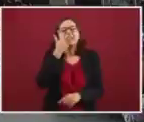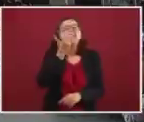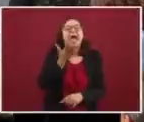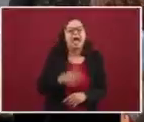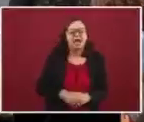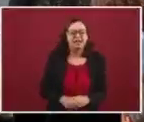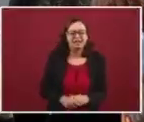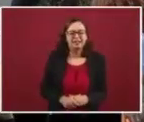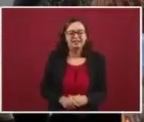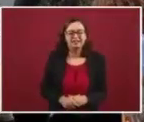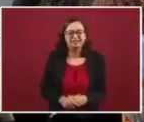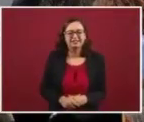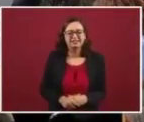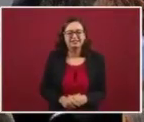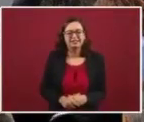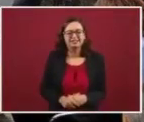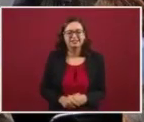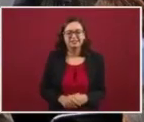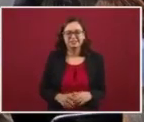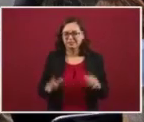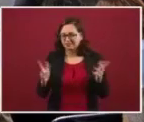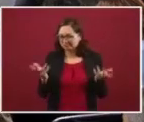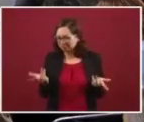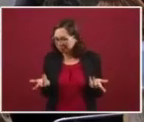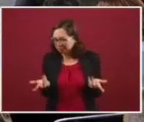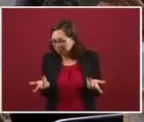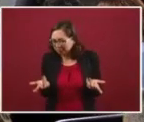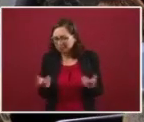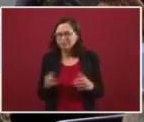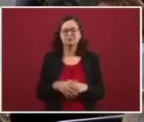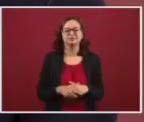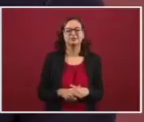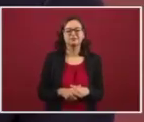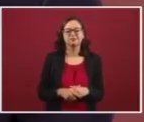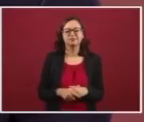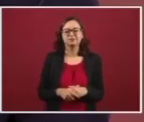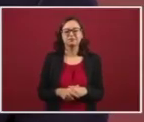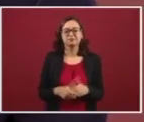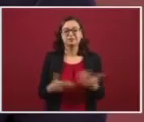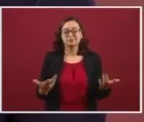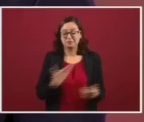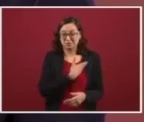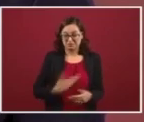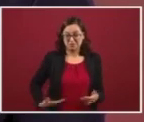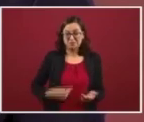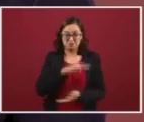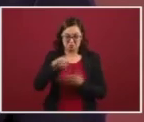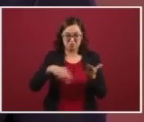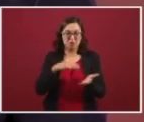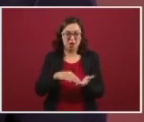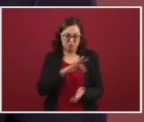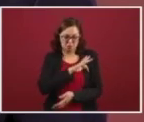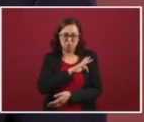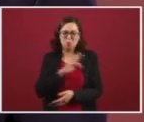O sea, ¿qué? ¿No hay ya reelección para presidentes municipales?